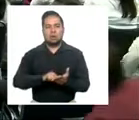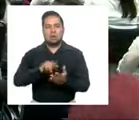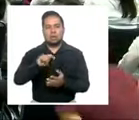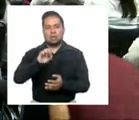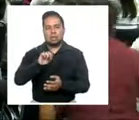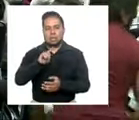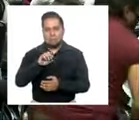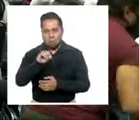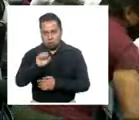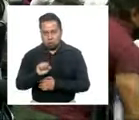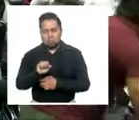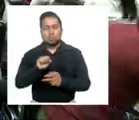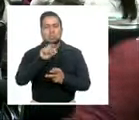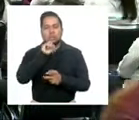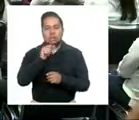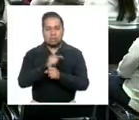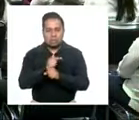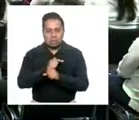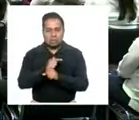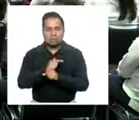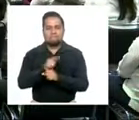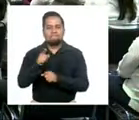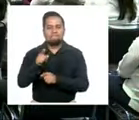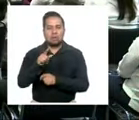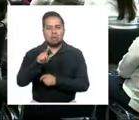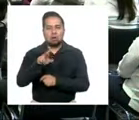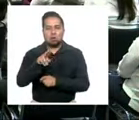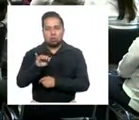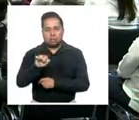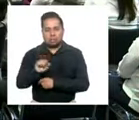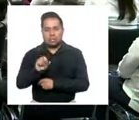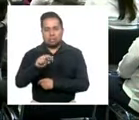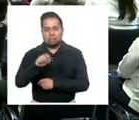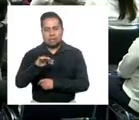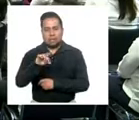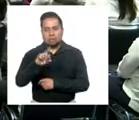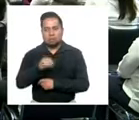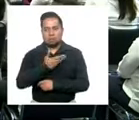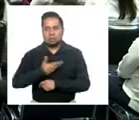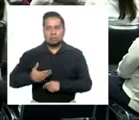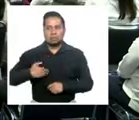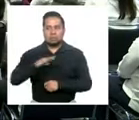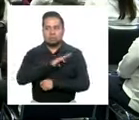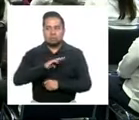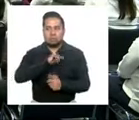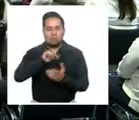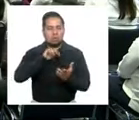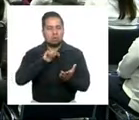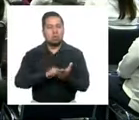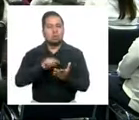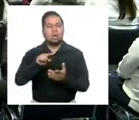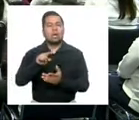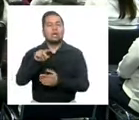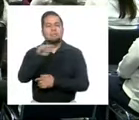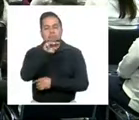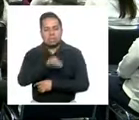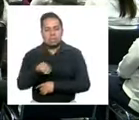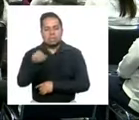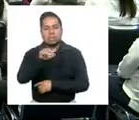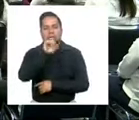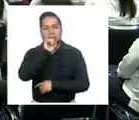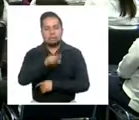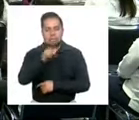Pablo Teposcolula, del licenciado Luis Armando Olivera López, presidente municipal de Pablo Villa de Mitla,